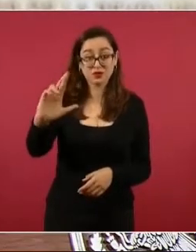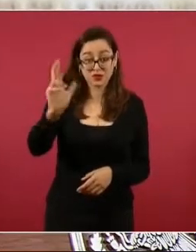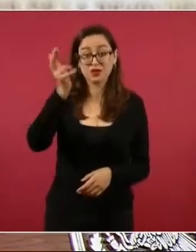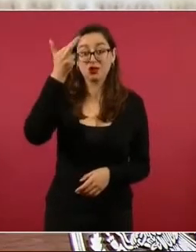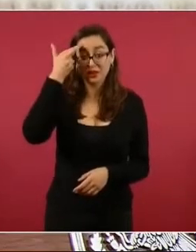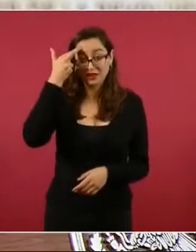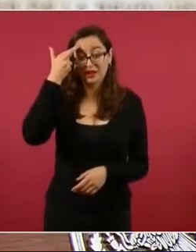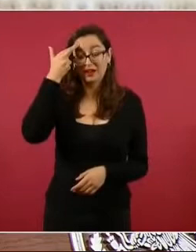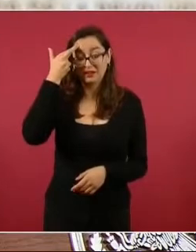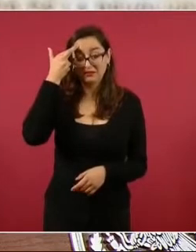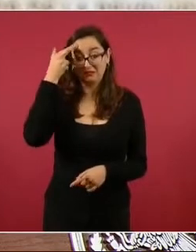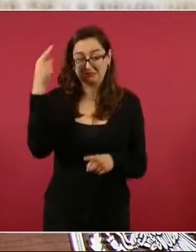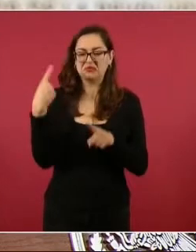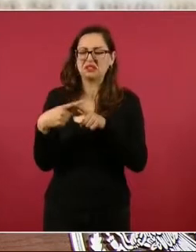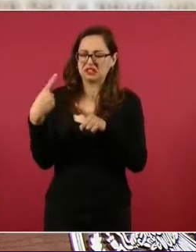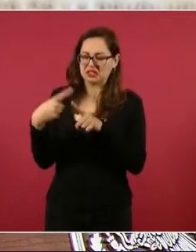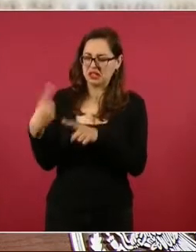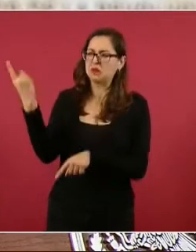los,